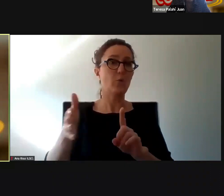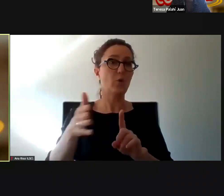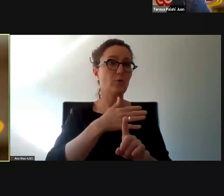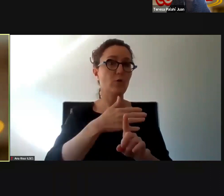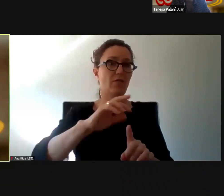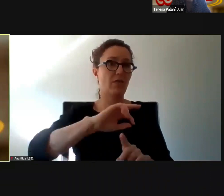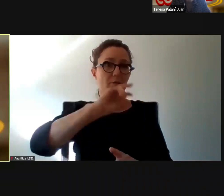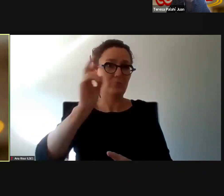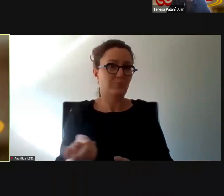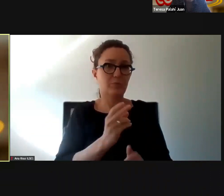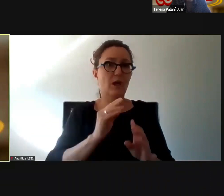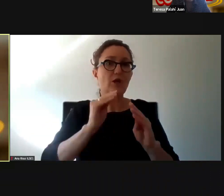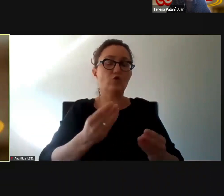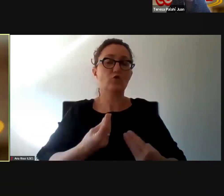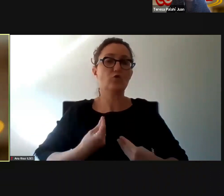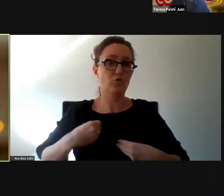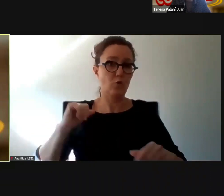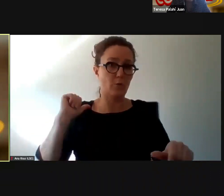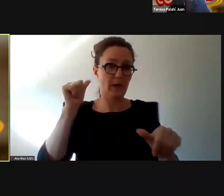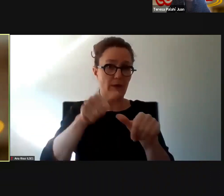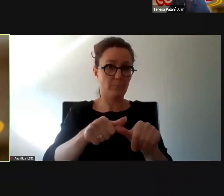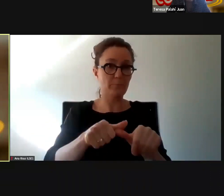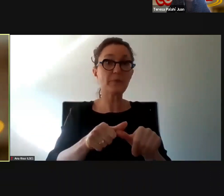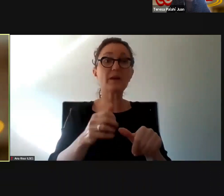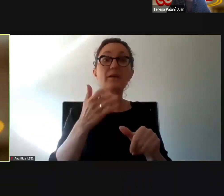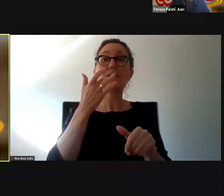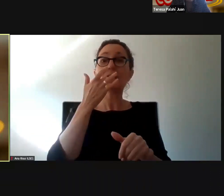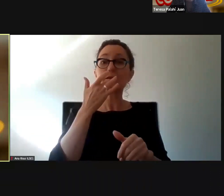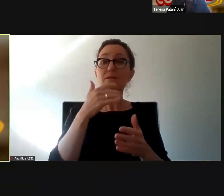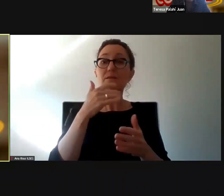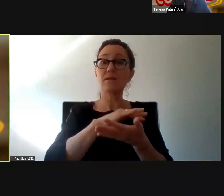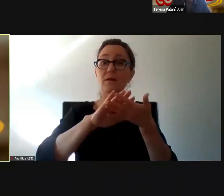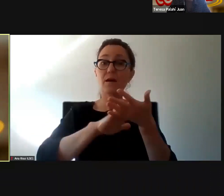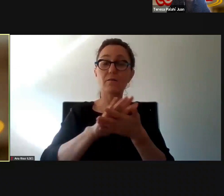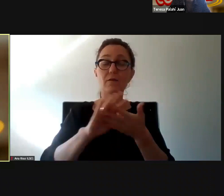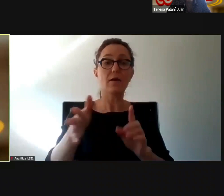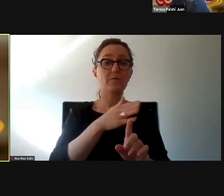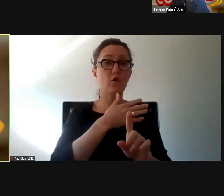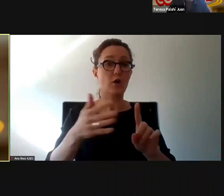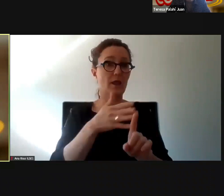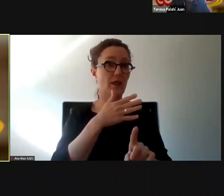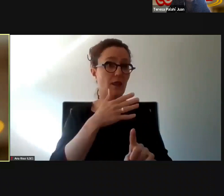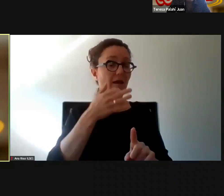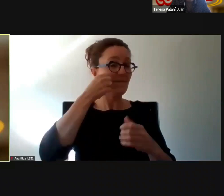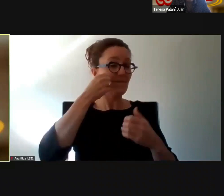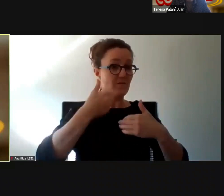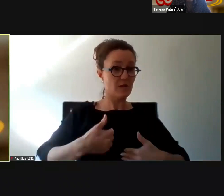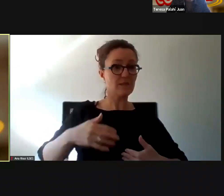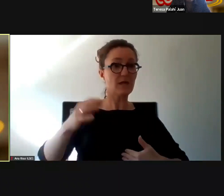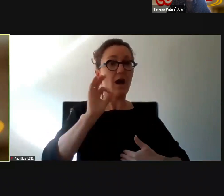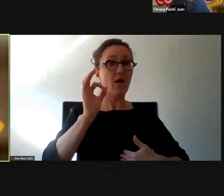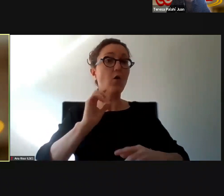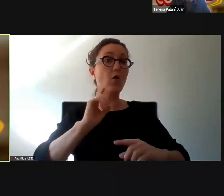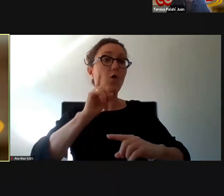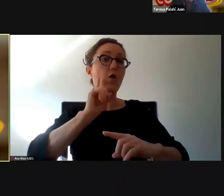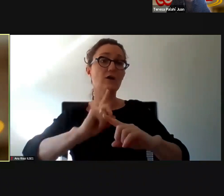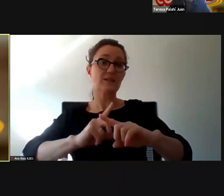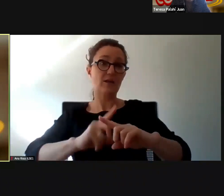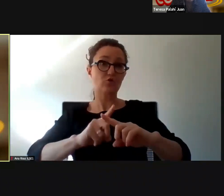de su vida. Y si hablamos de violencia física y o sexual, estamos hablando de